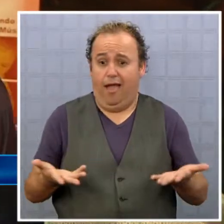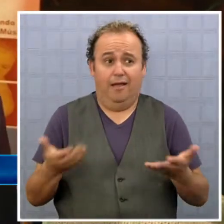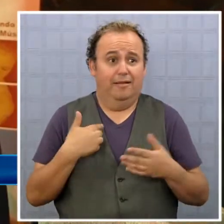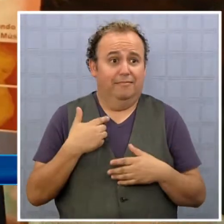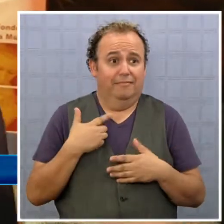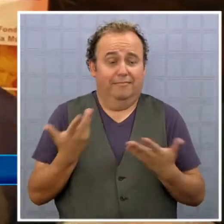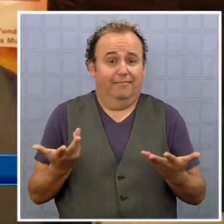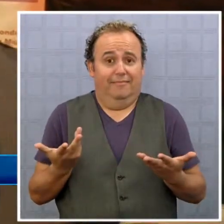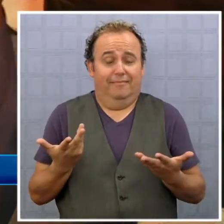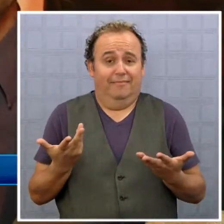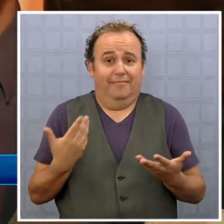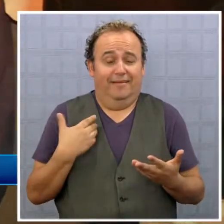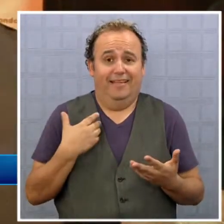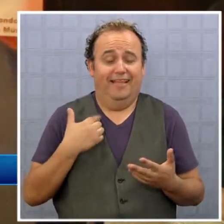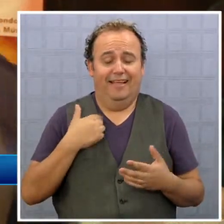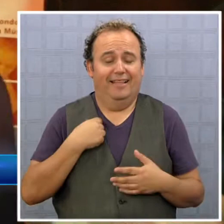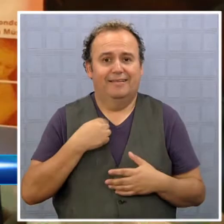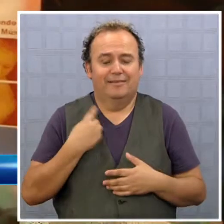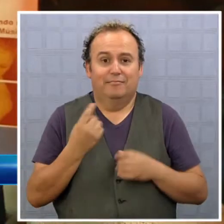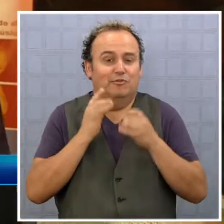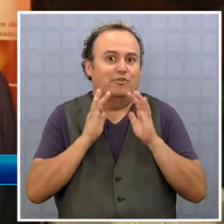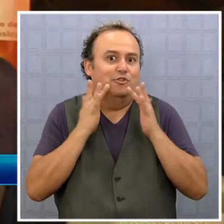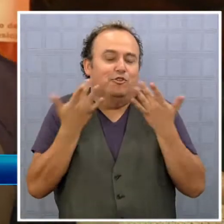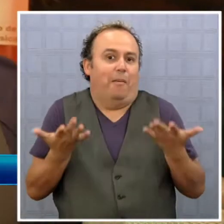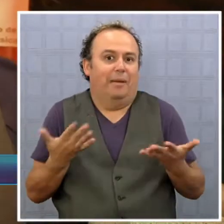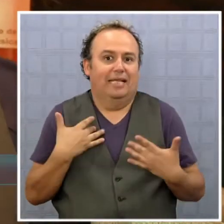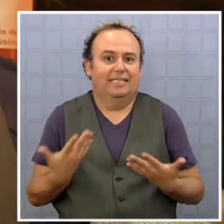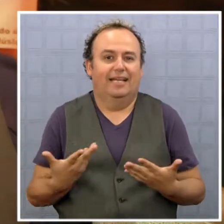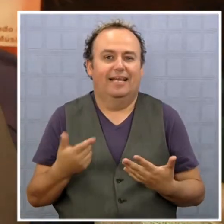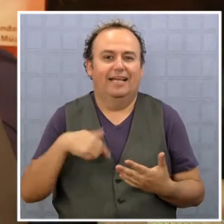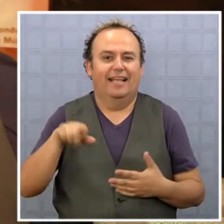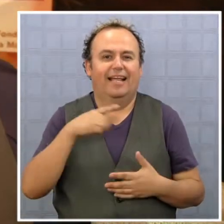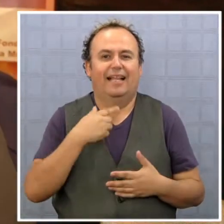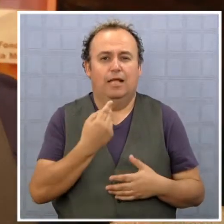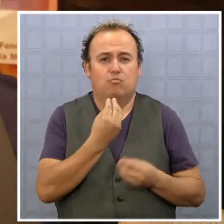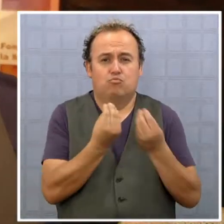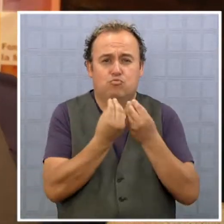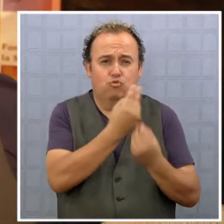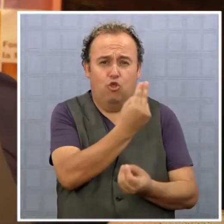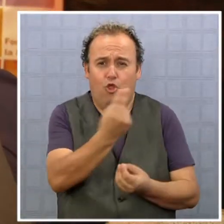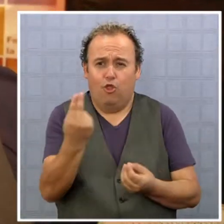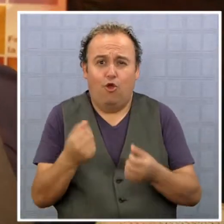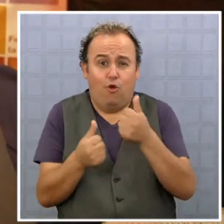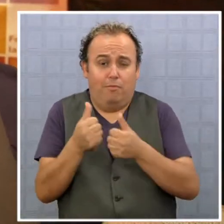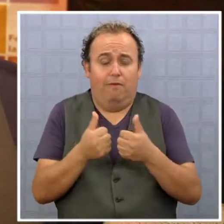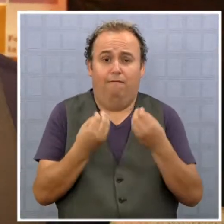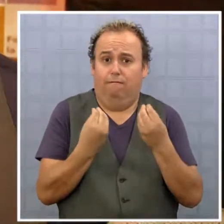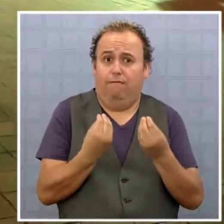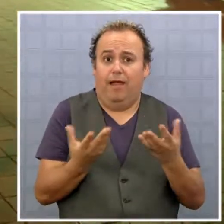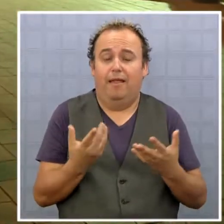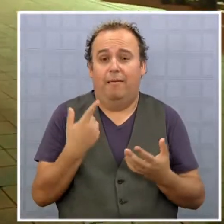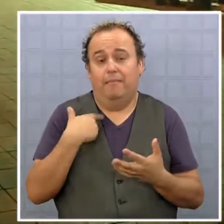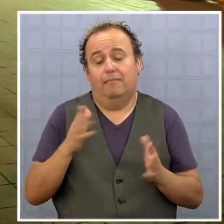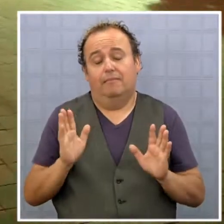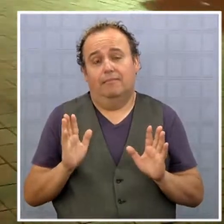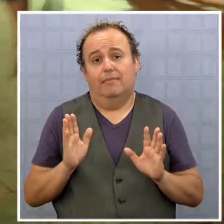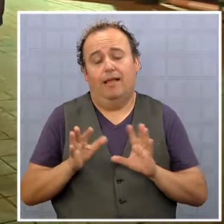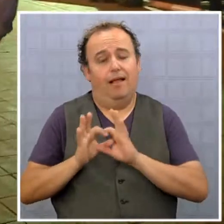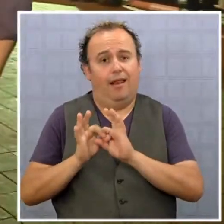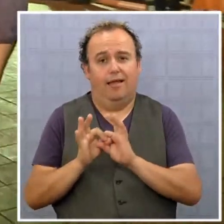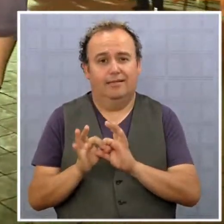¿no sabes? Entonces, para nosotros fue una sorpresa porque las parejas igual estaban súper competitivas y nada, pues, o